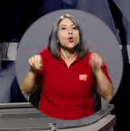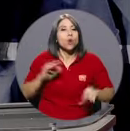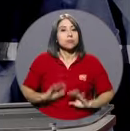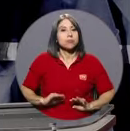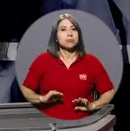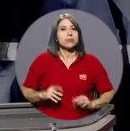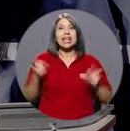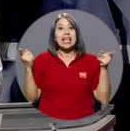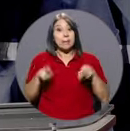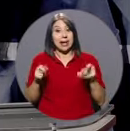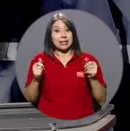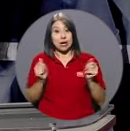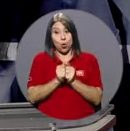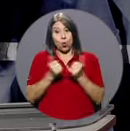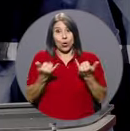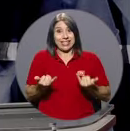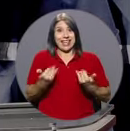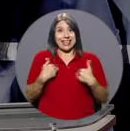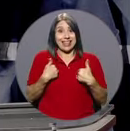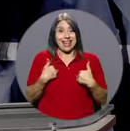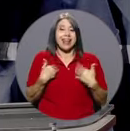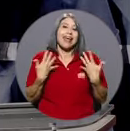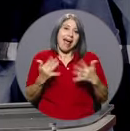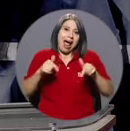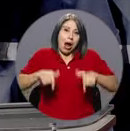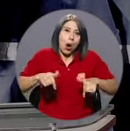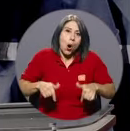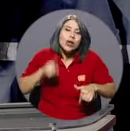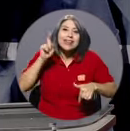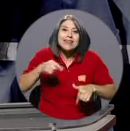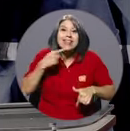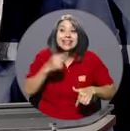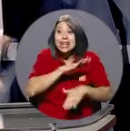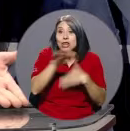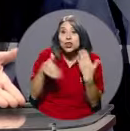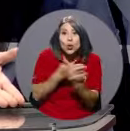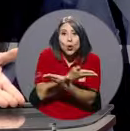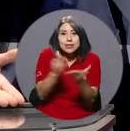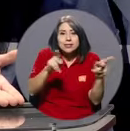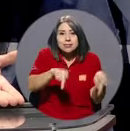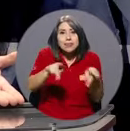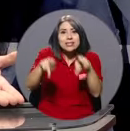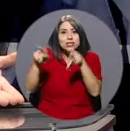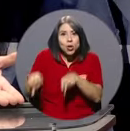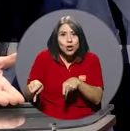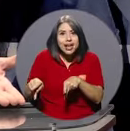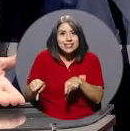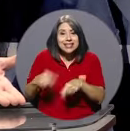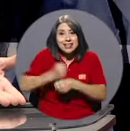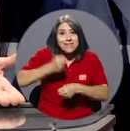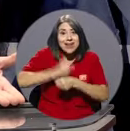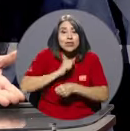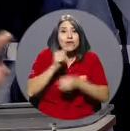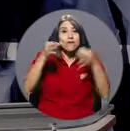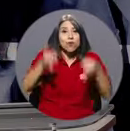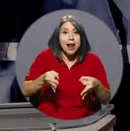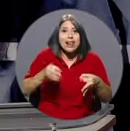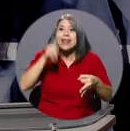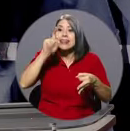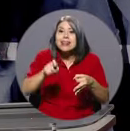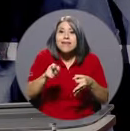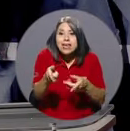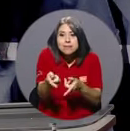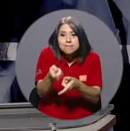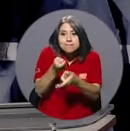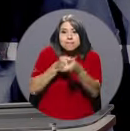con la que ya se, con la que ya se tiene? Sí, por eso es que hoy hay que agarrar y decir, a todas esas personas que están metidas en la informalidad, traerlas